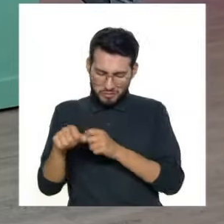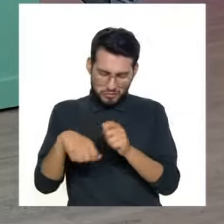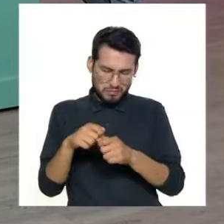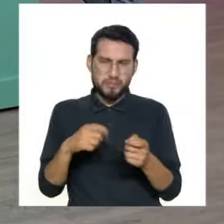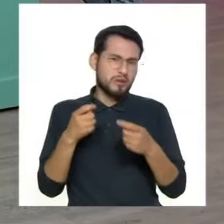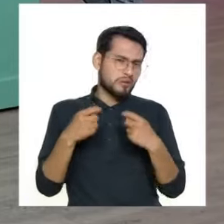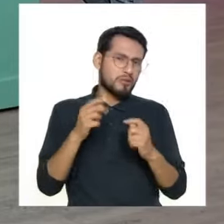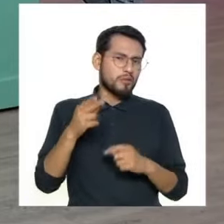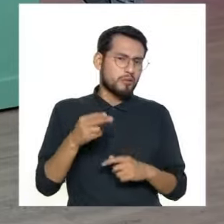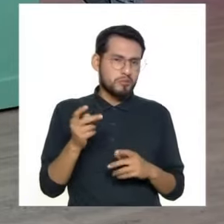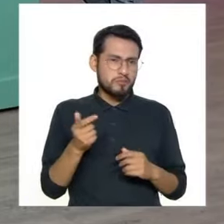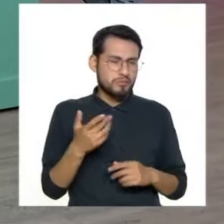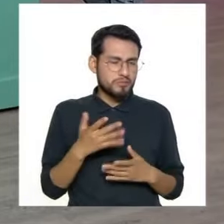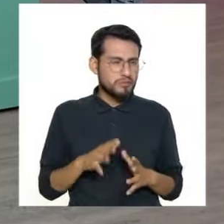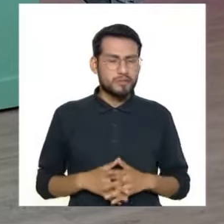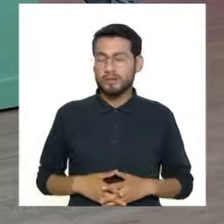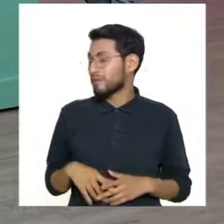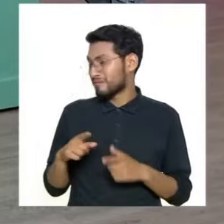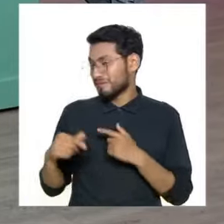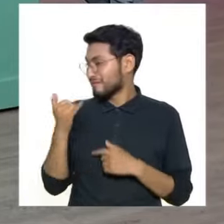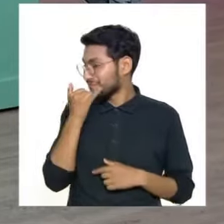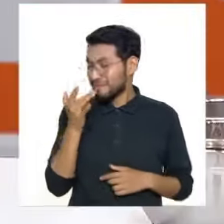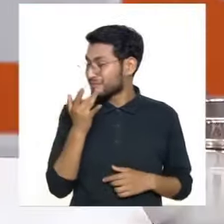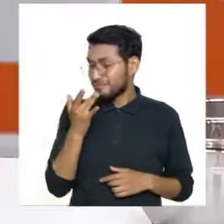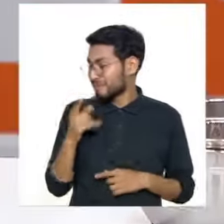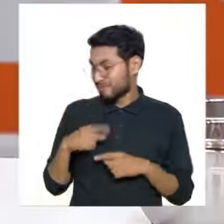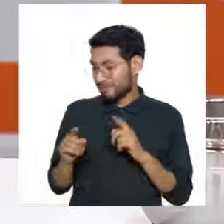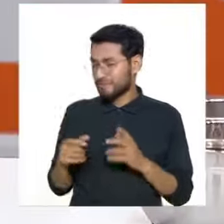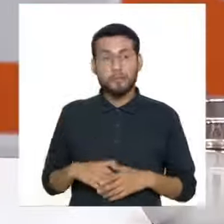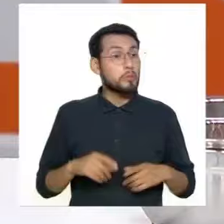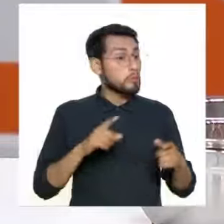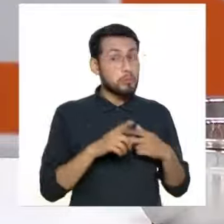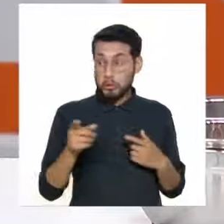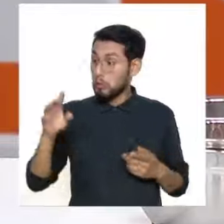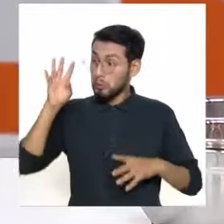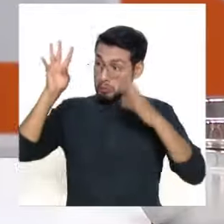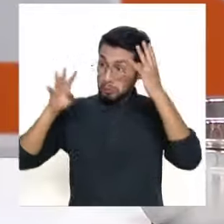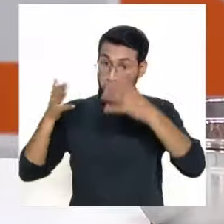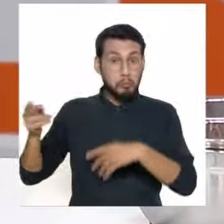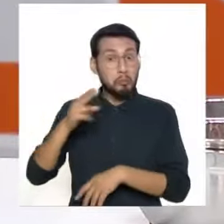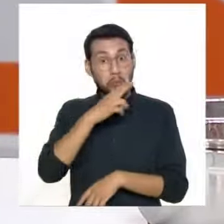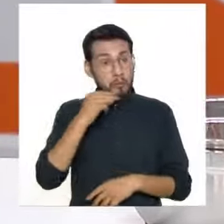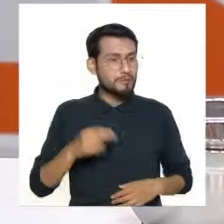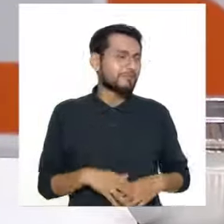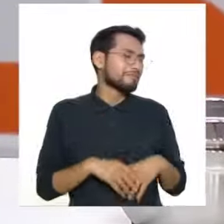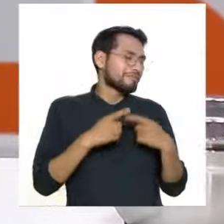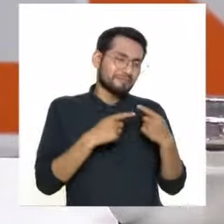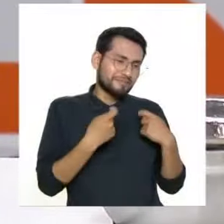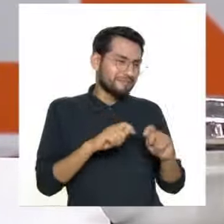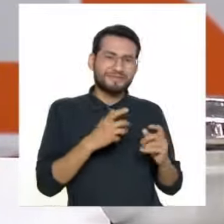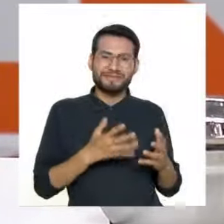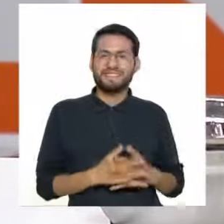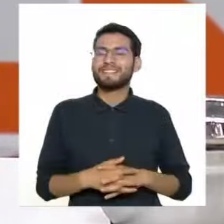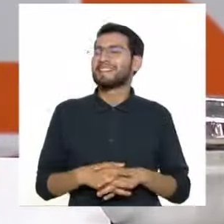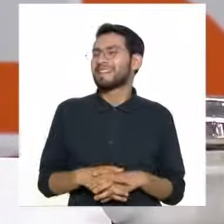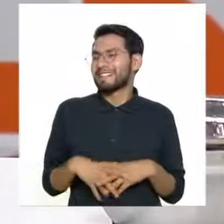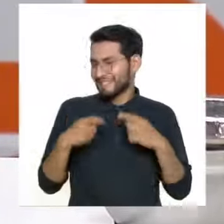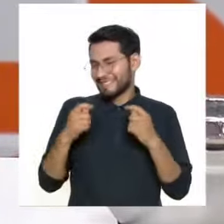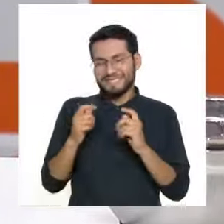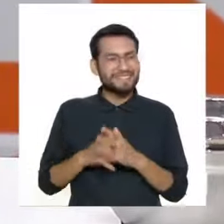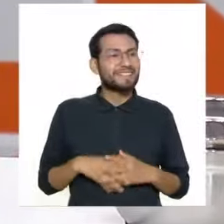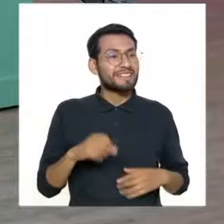guaca con todo eso Ah pero no sabe igual pero creativa fíjate la nicolasa creativ no sale Igual pero sale claro